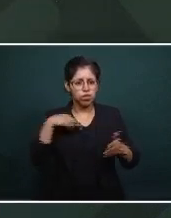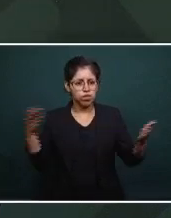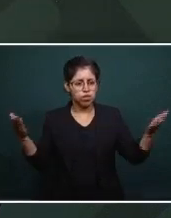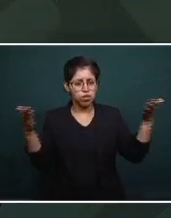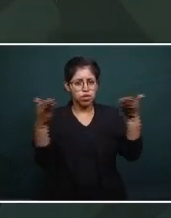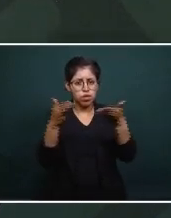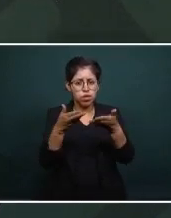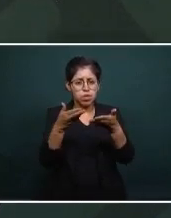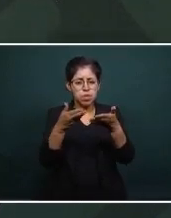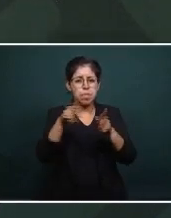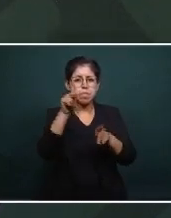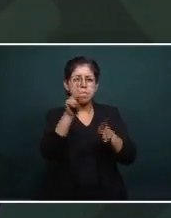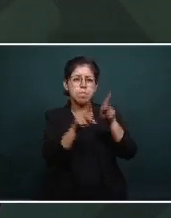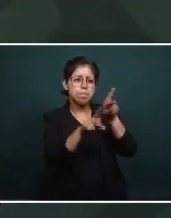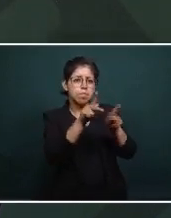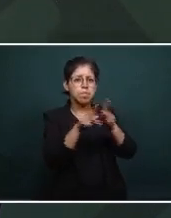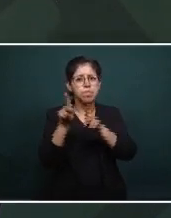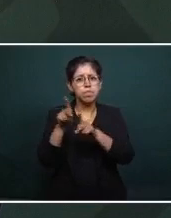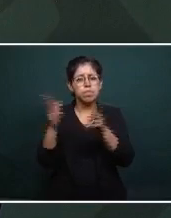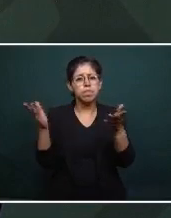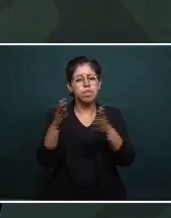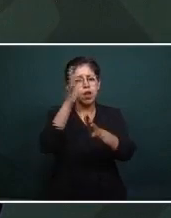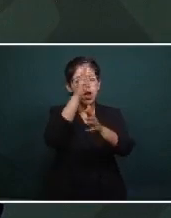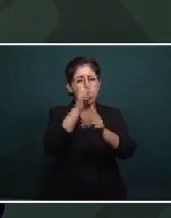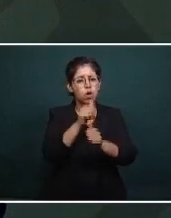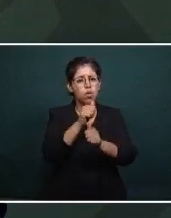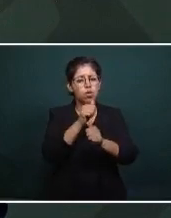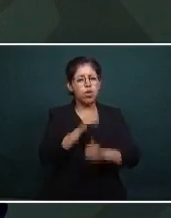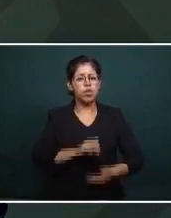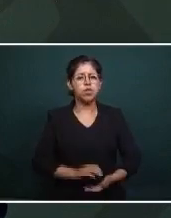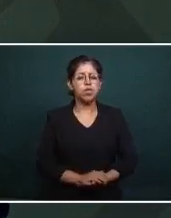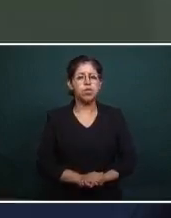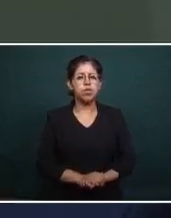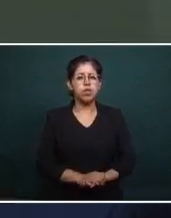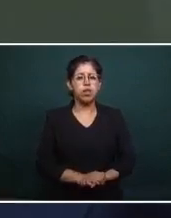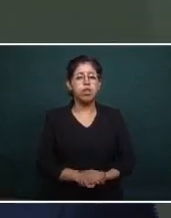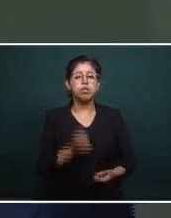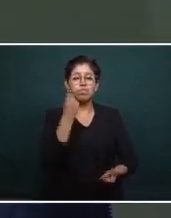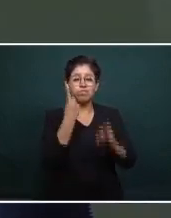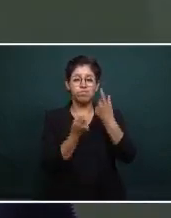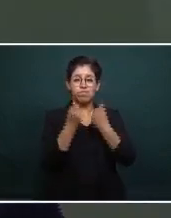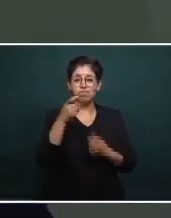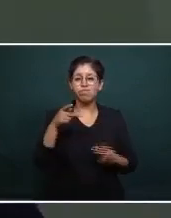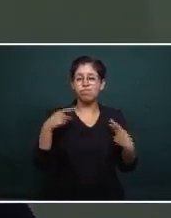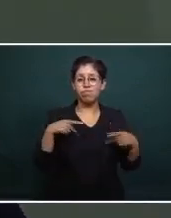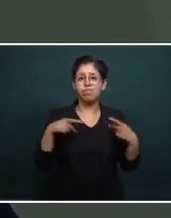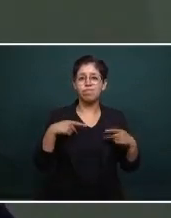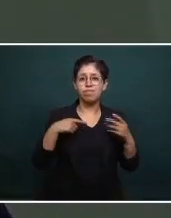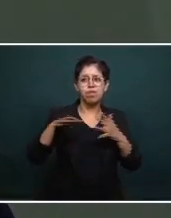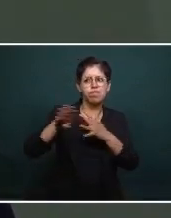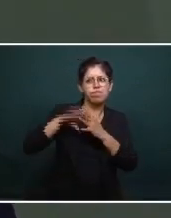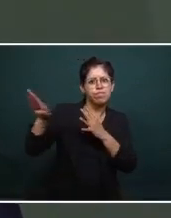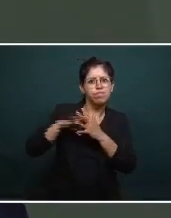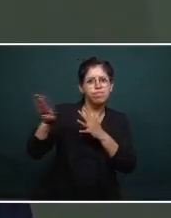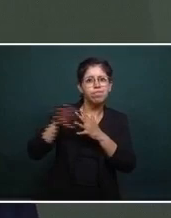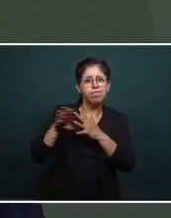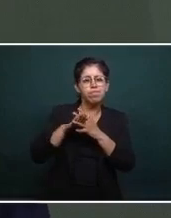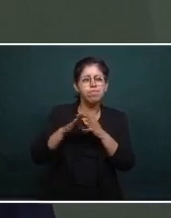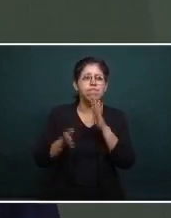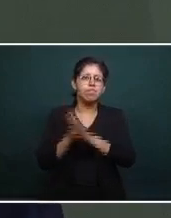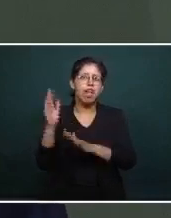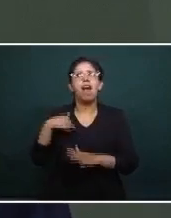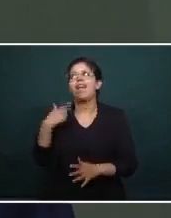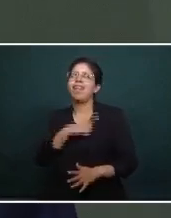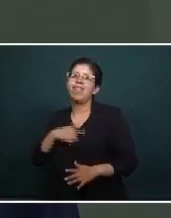desarrollo. La gente que tiene que emigrar no lo hace por gusto, lo hace